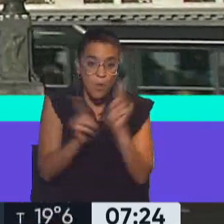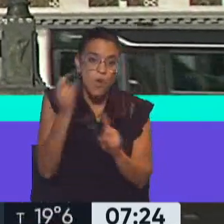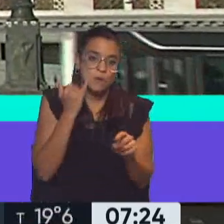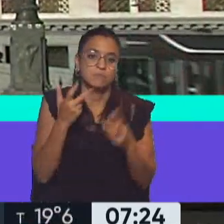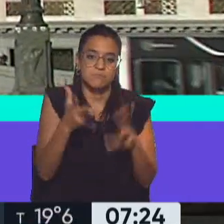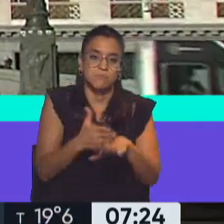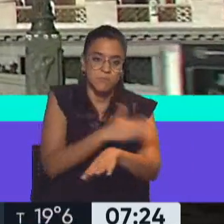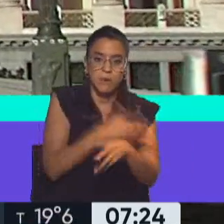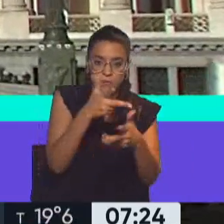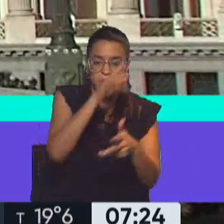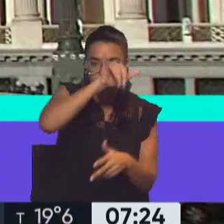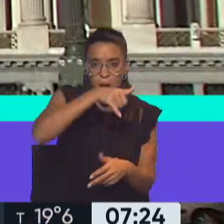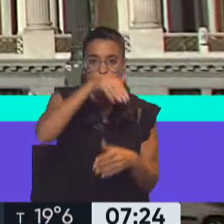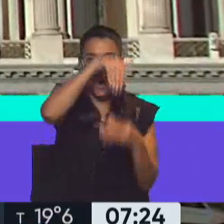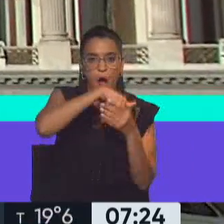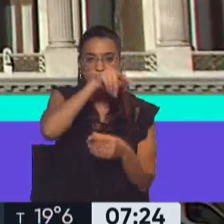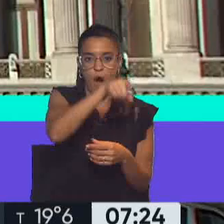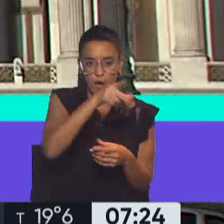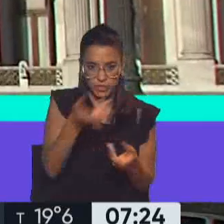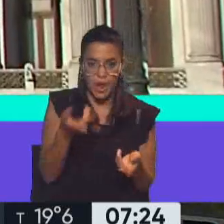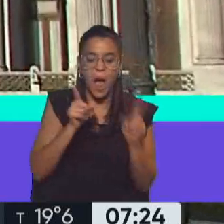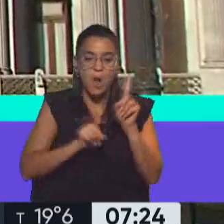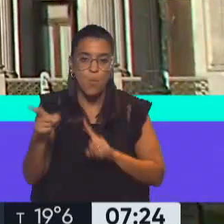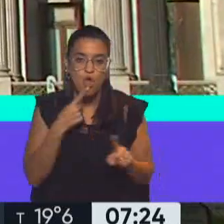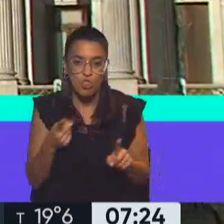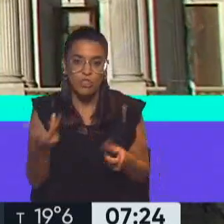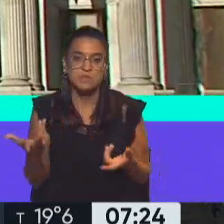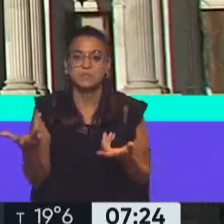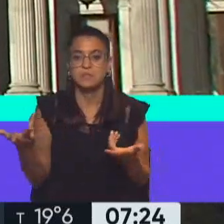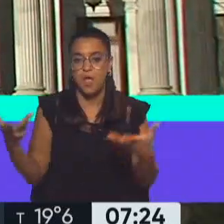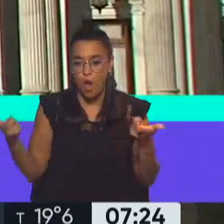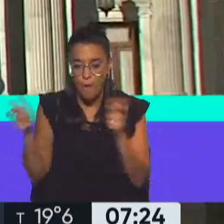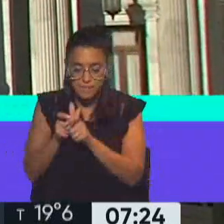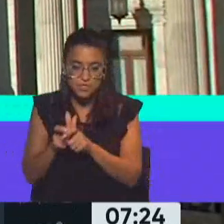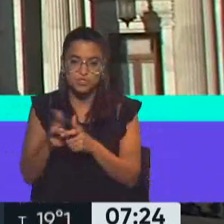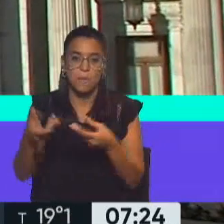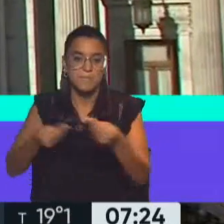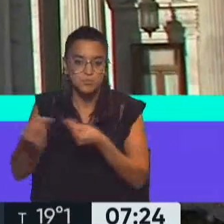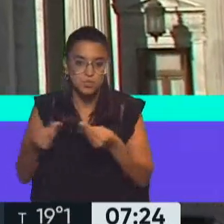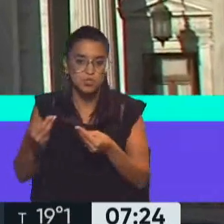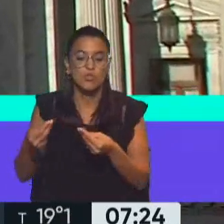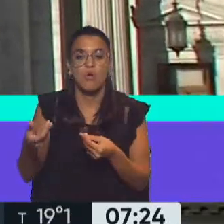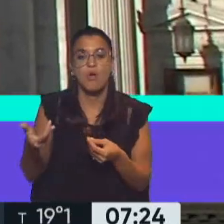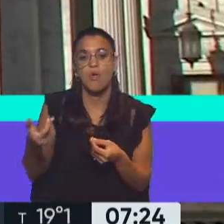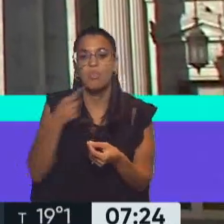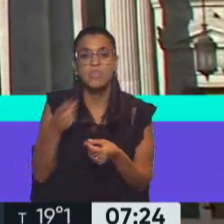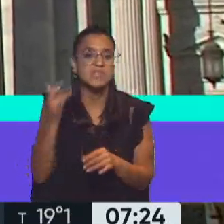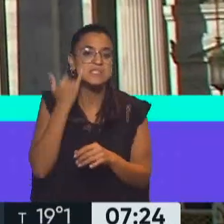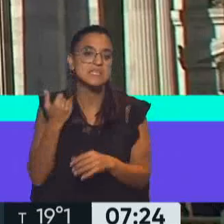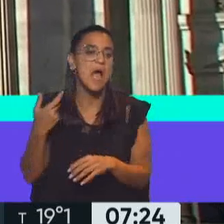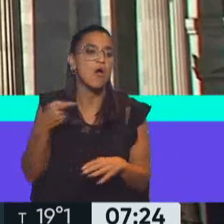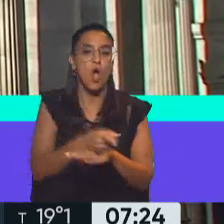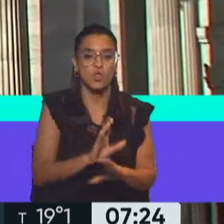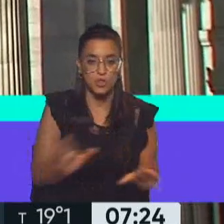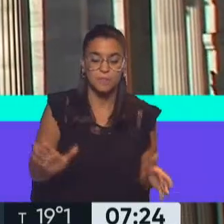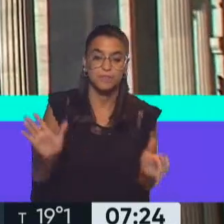anticipado que iban a votar en contra ayer cuando estaban en el anexo, en la Comisión de Presupuesto y Hacienda, recordemos que Juntos también